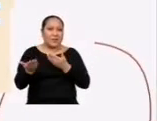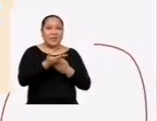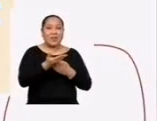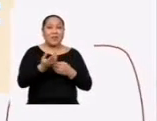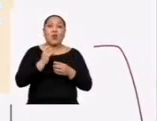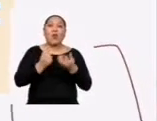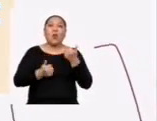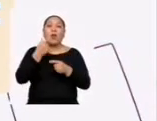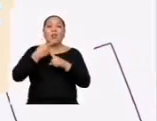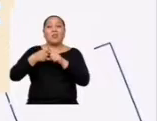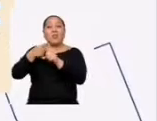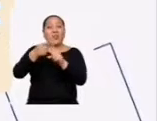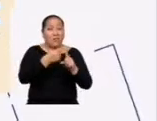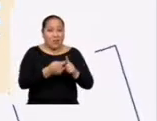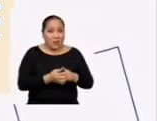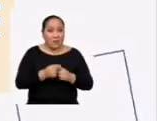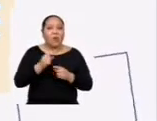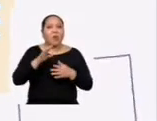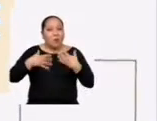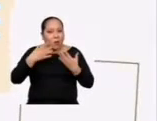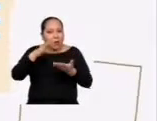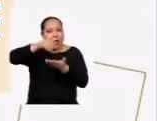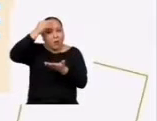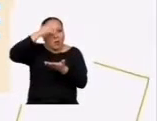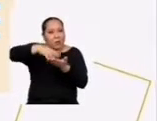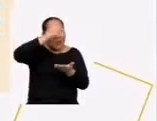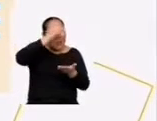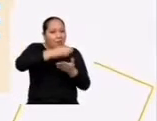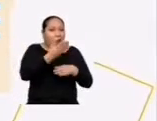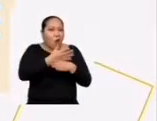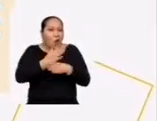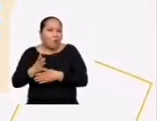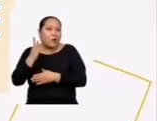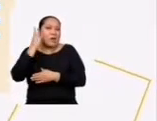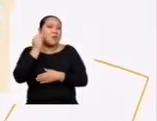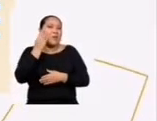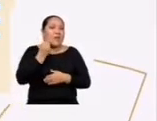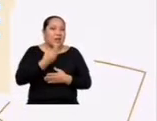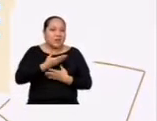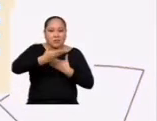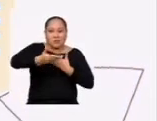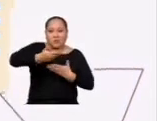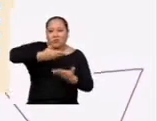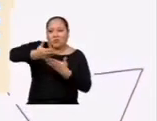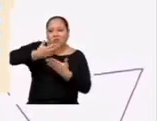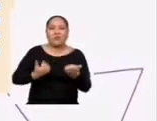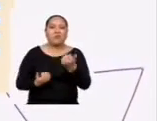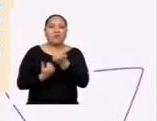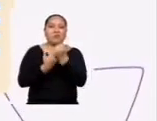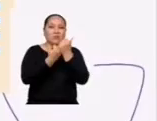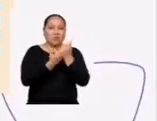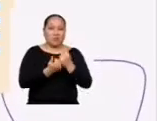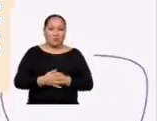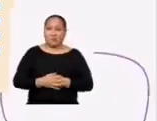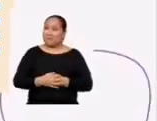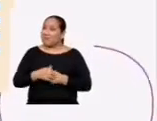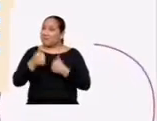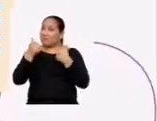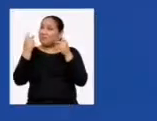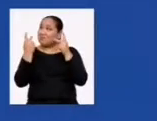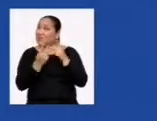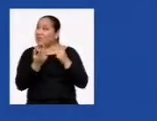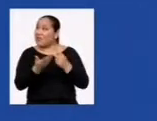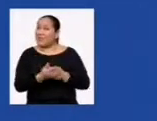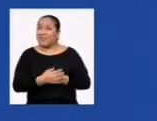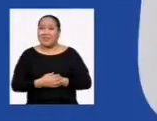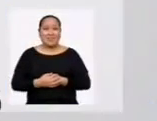sus diferencias, para aprender de ellos compartiendo experiencias en armonía y solidaridad. Le quedó excelente, ¿no?